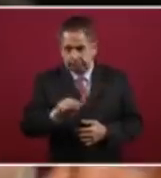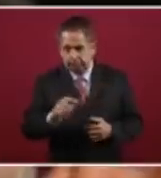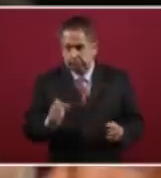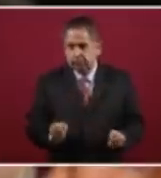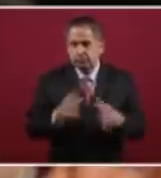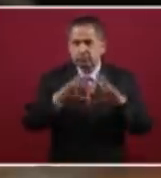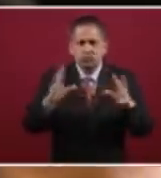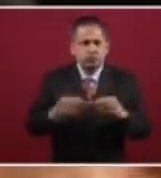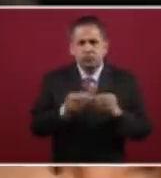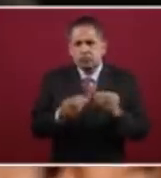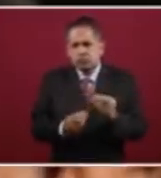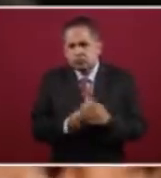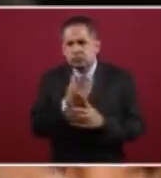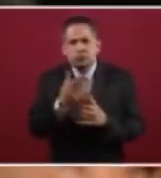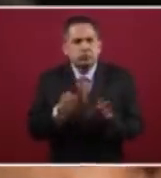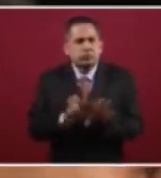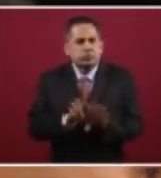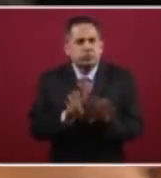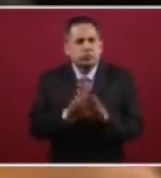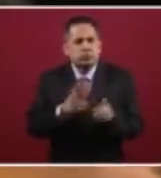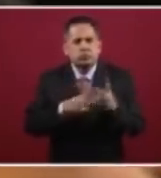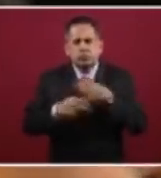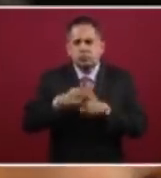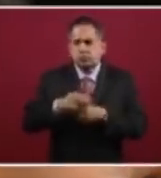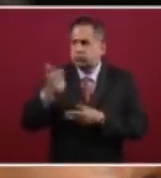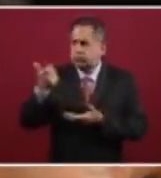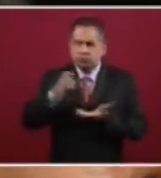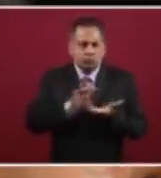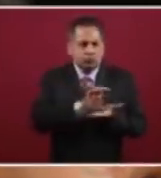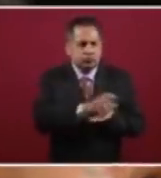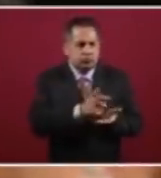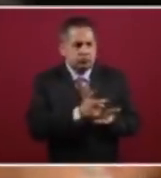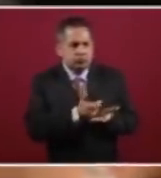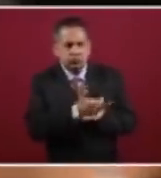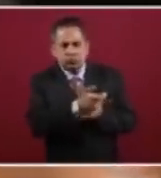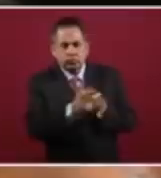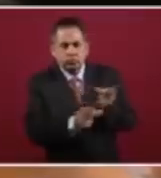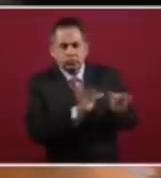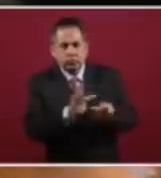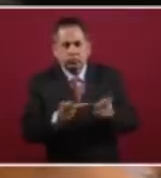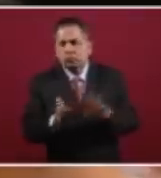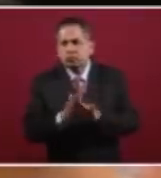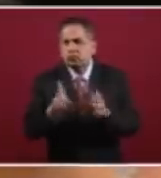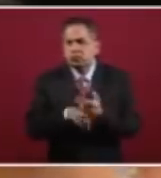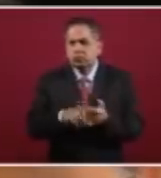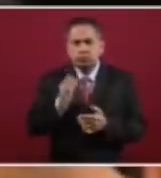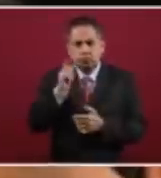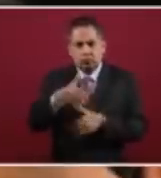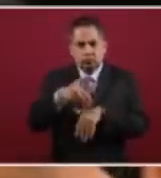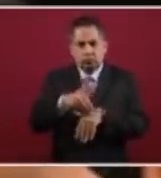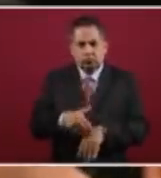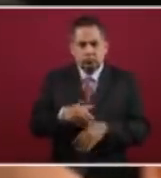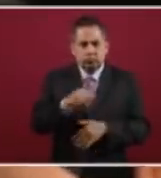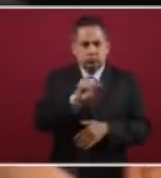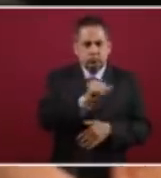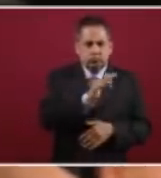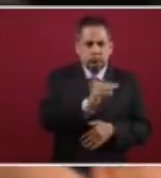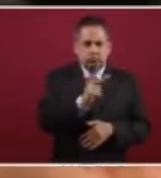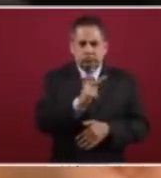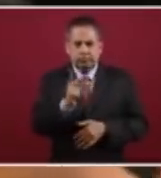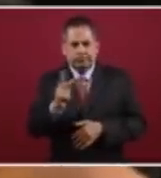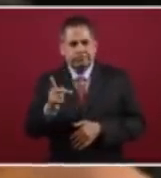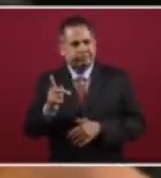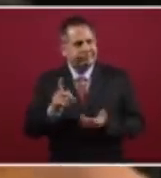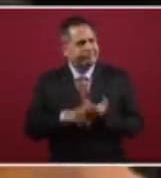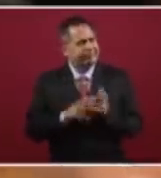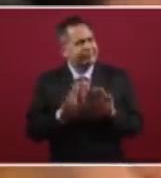son nuevos? ¿Cómo va a ser el mecanismo de financiamiento? Y si usted se apegaría también un poco a esta figura de las APPs, de la Asociación Pública